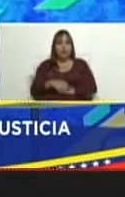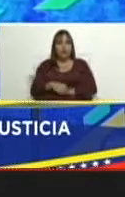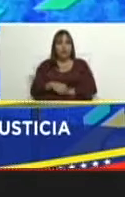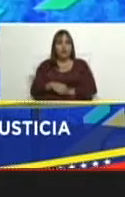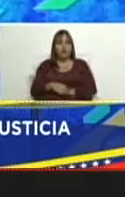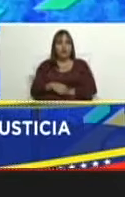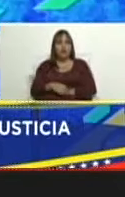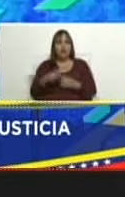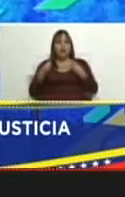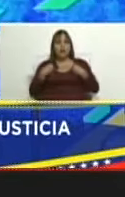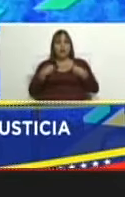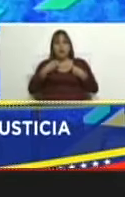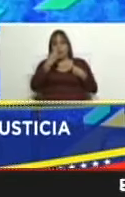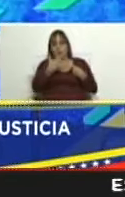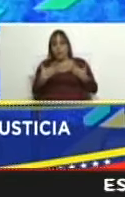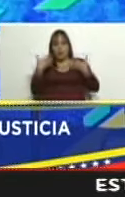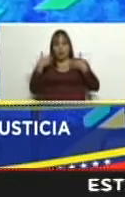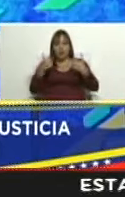Vivir saludable,